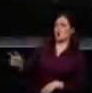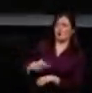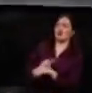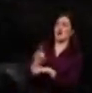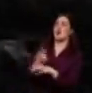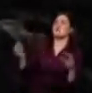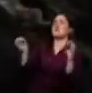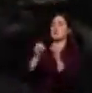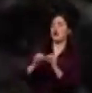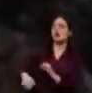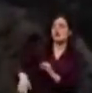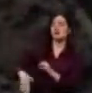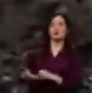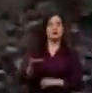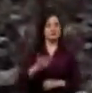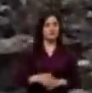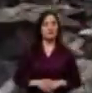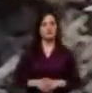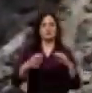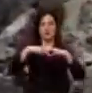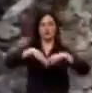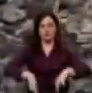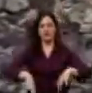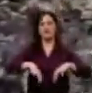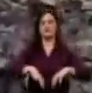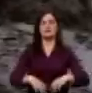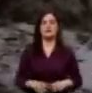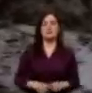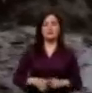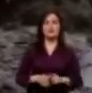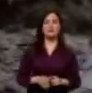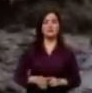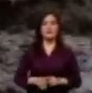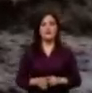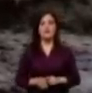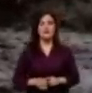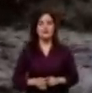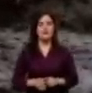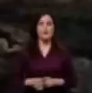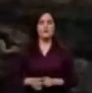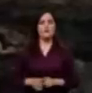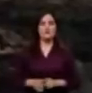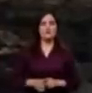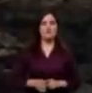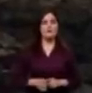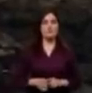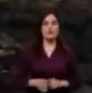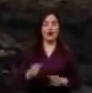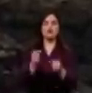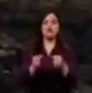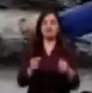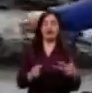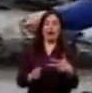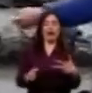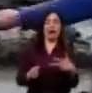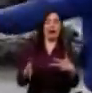quedó dividido en 2, pues la vía fue literalmente arrasada por la corriente, con un gran horramen de por medio, impidiendo el paso